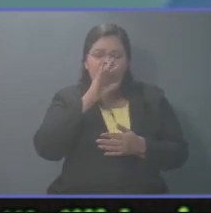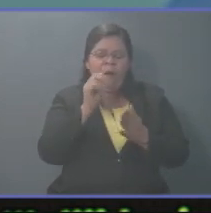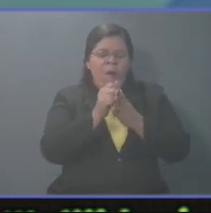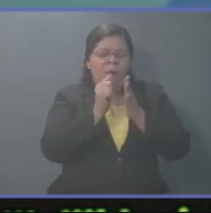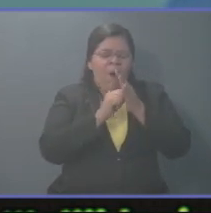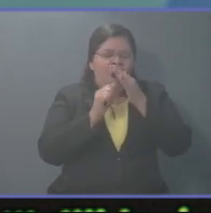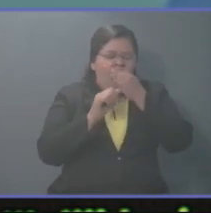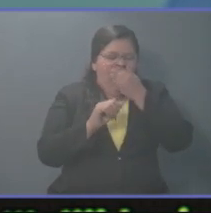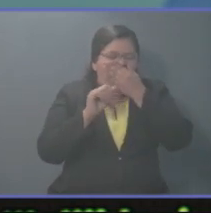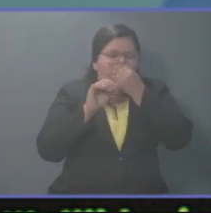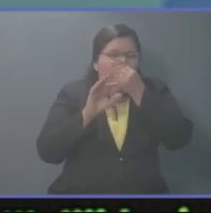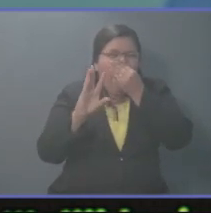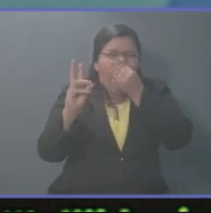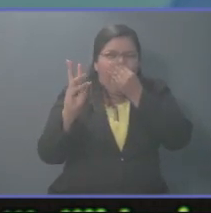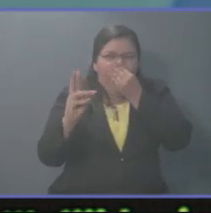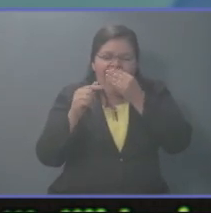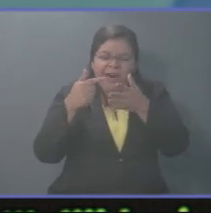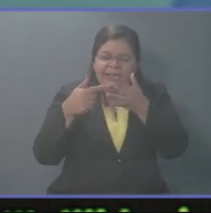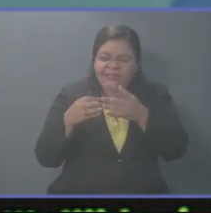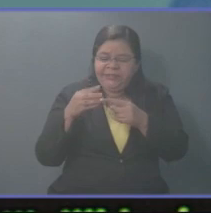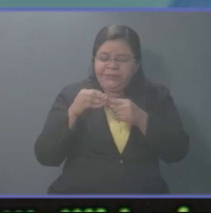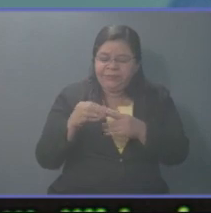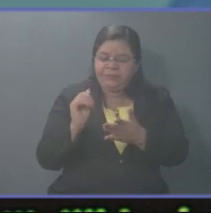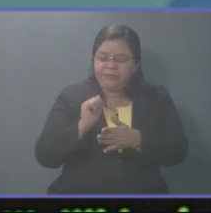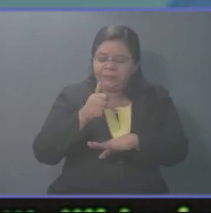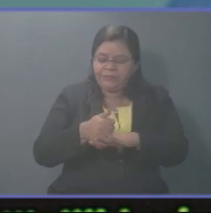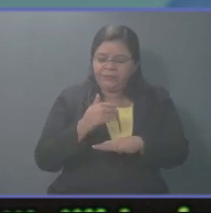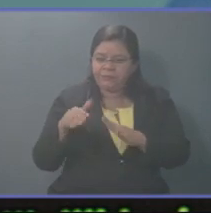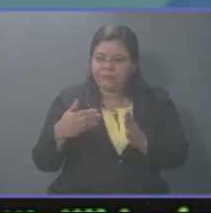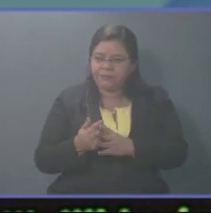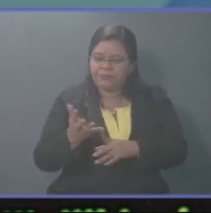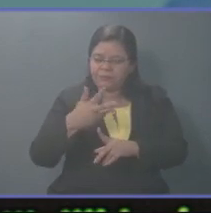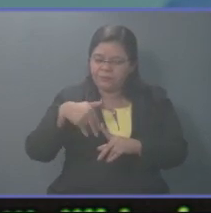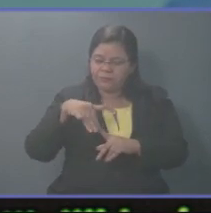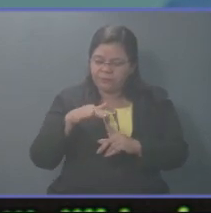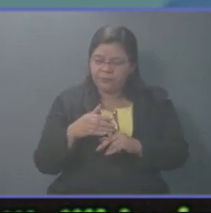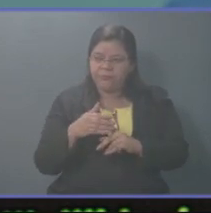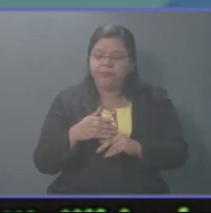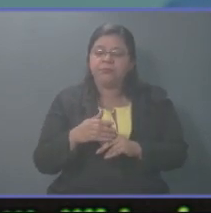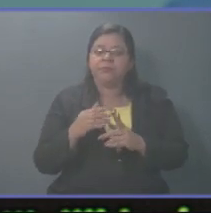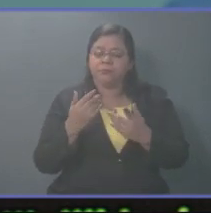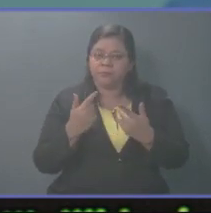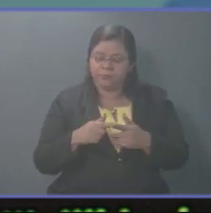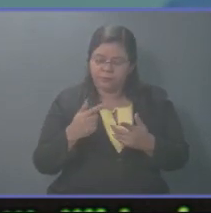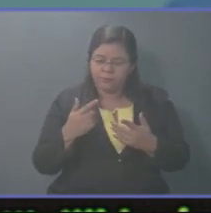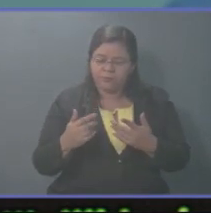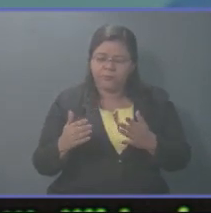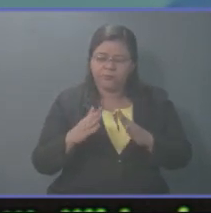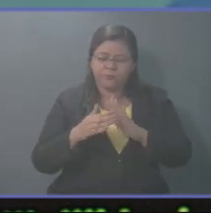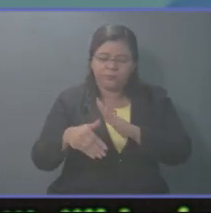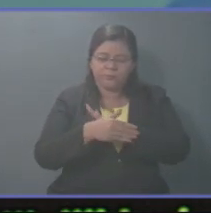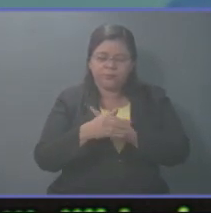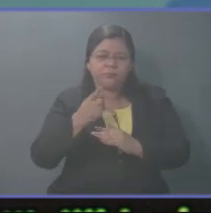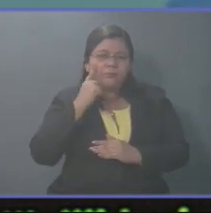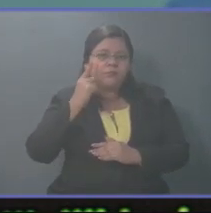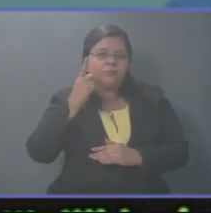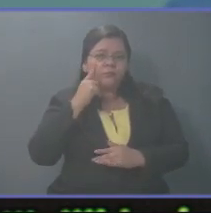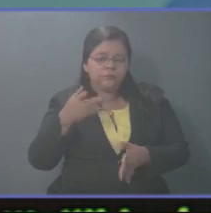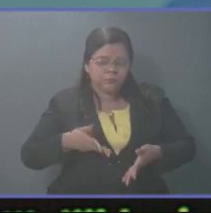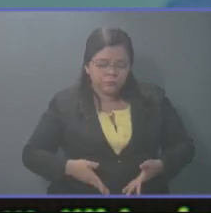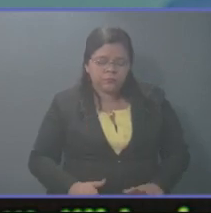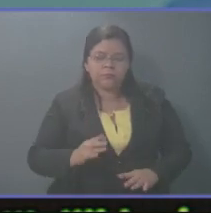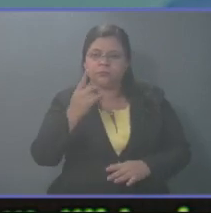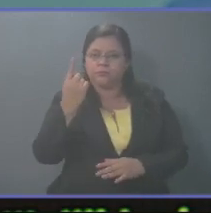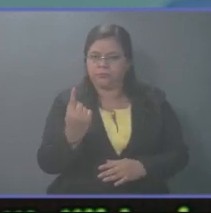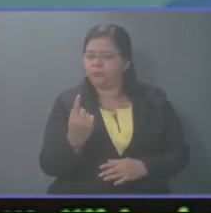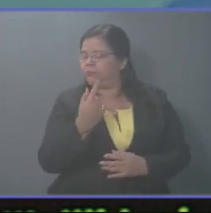artículo 16 de la ley especial y establece que la circunscripción corresponderá al lugar de nacimiento del ciudadano. No